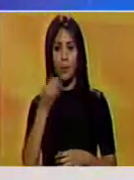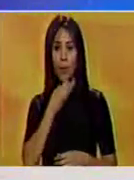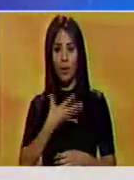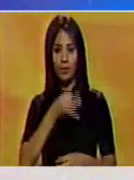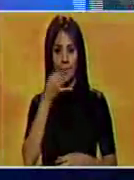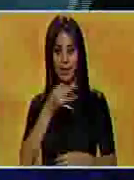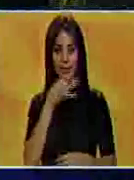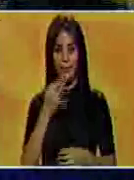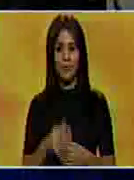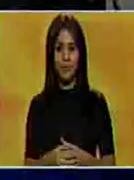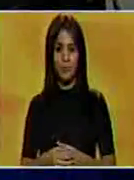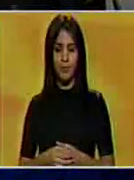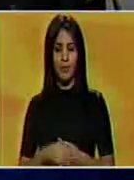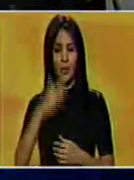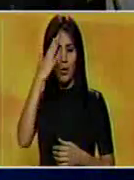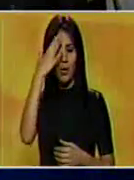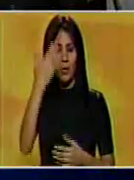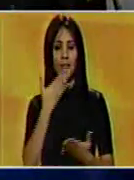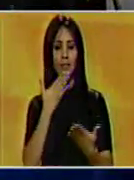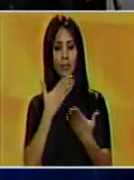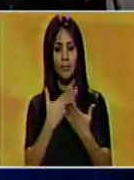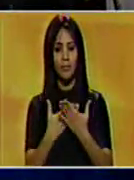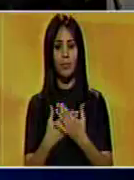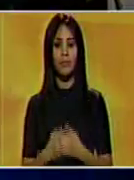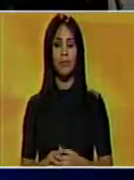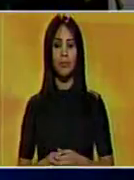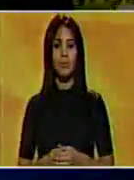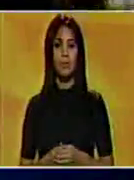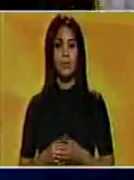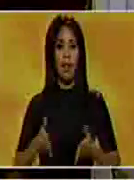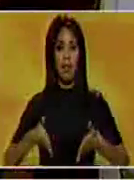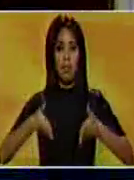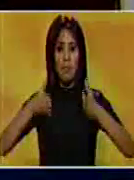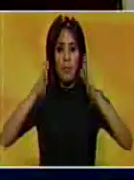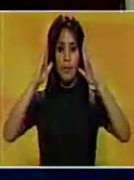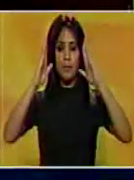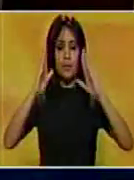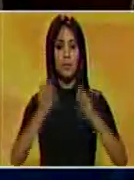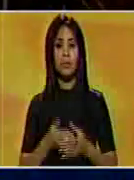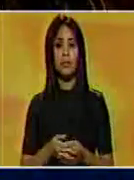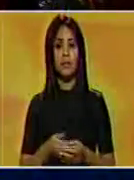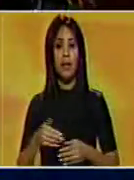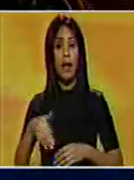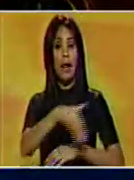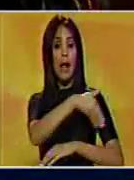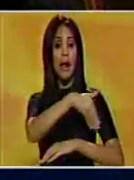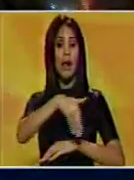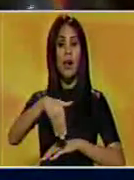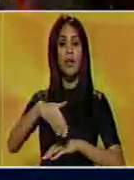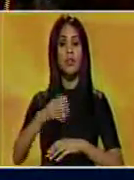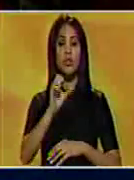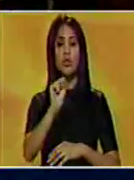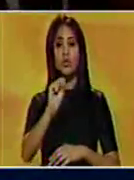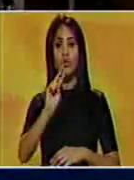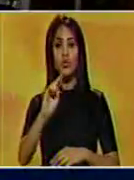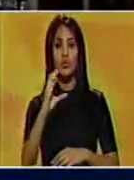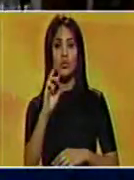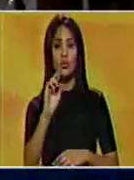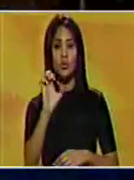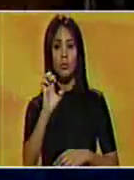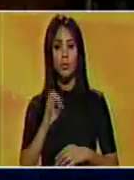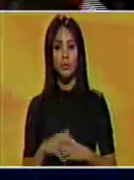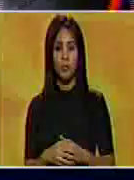tardes. Hola, muchísimas gracias. Se trata del edificio Bautista, ubicado en la calle Sucre de este municipio.